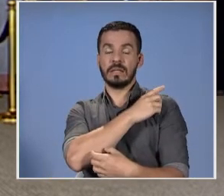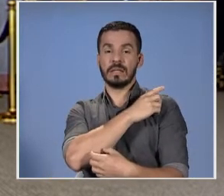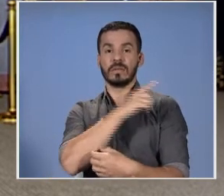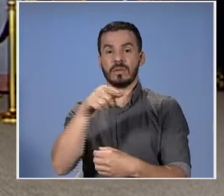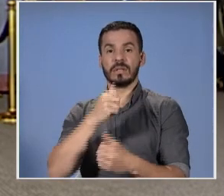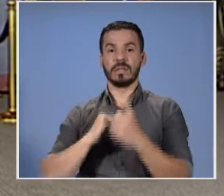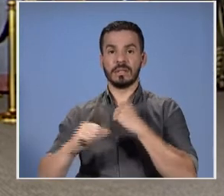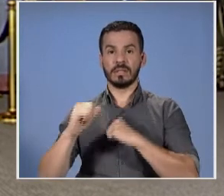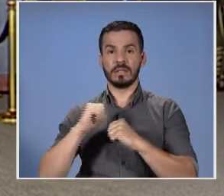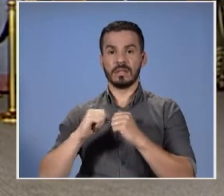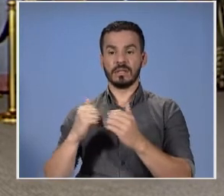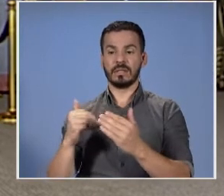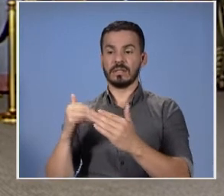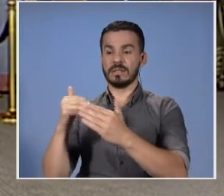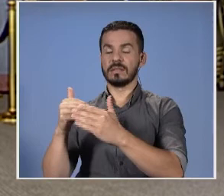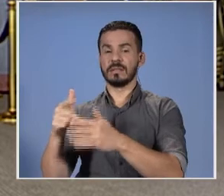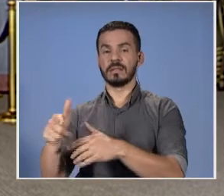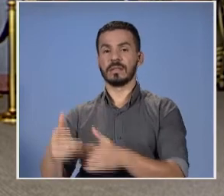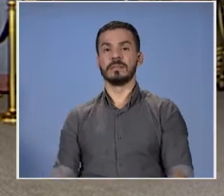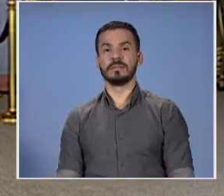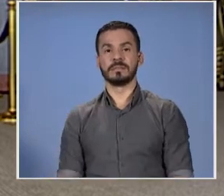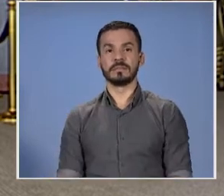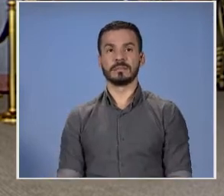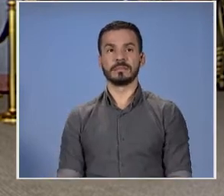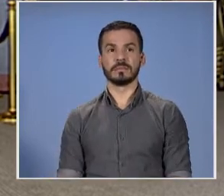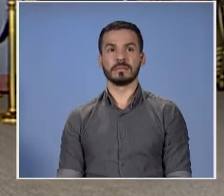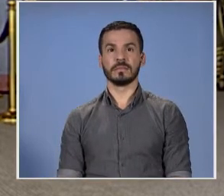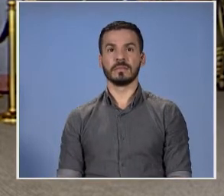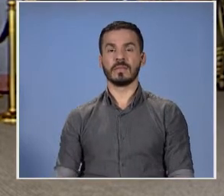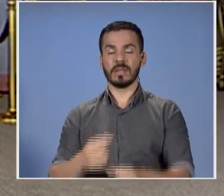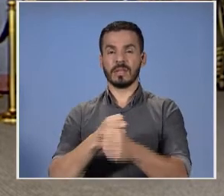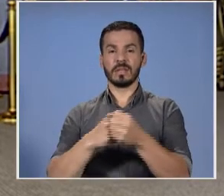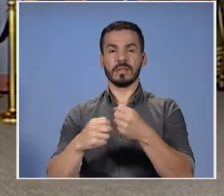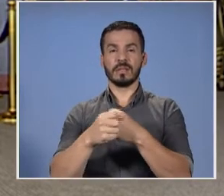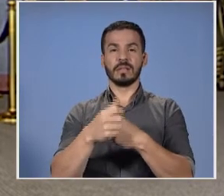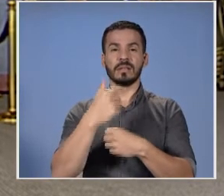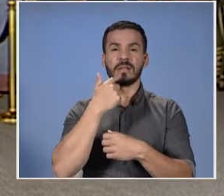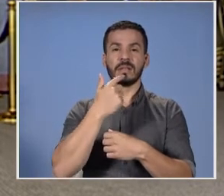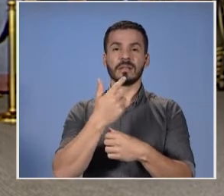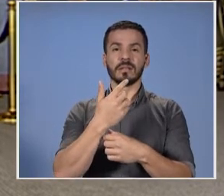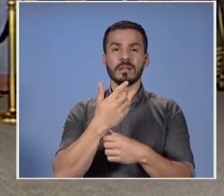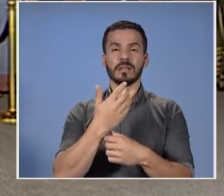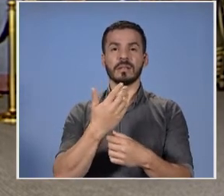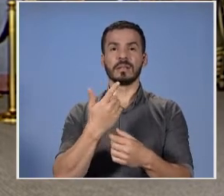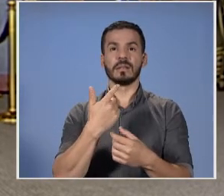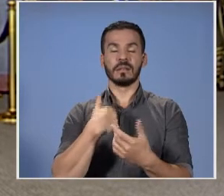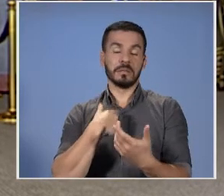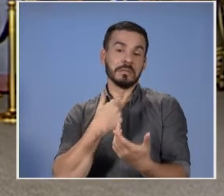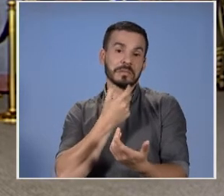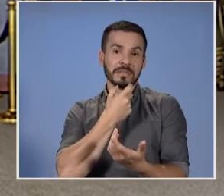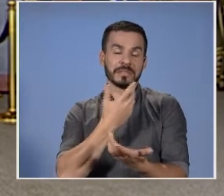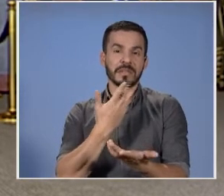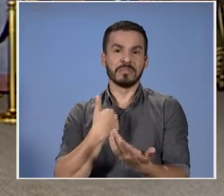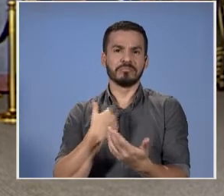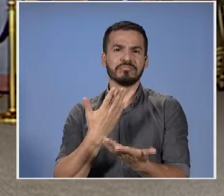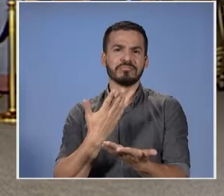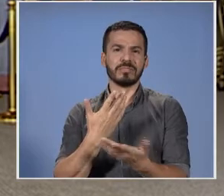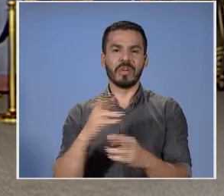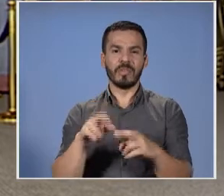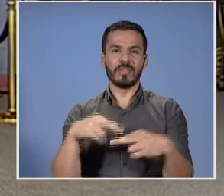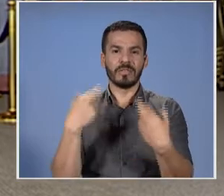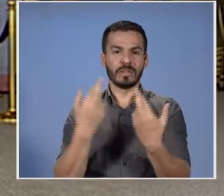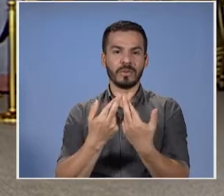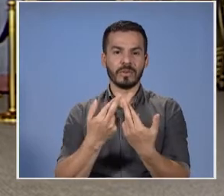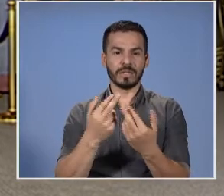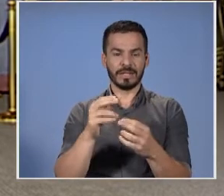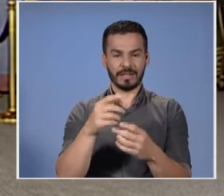anexo a la cantina de hombres del teatro. Y los salones, los mencionabas, que es bastante cómico, ¿no? Porque uno dice, ¿cómo se van a reunir en el tocador